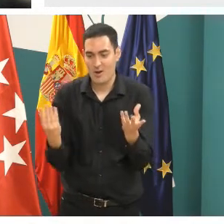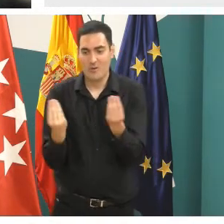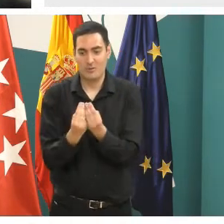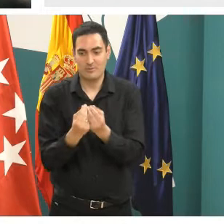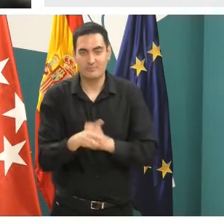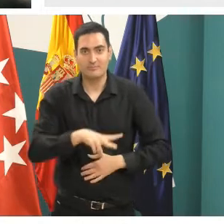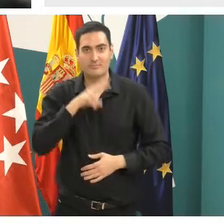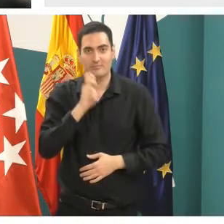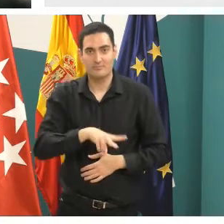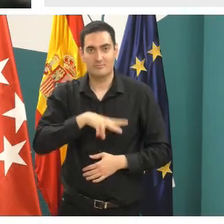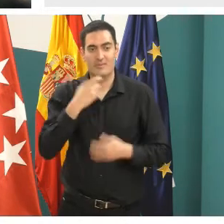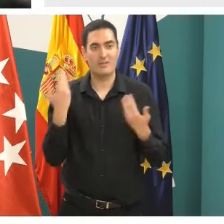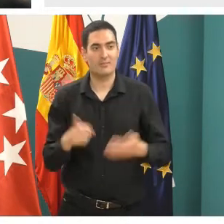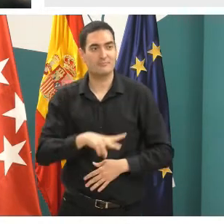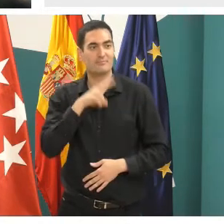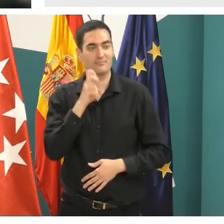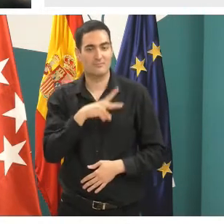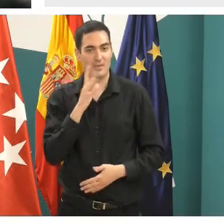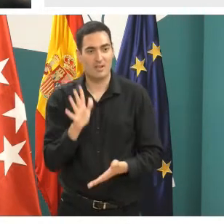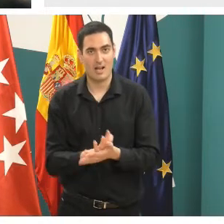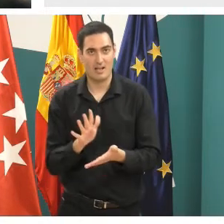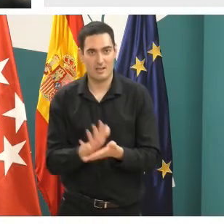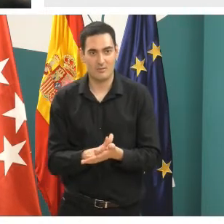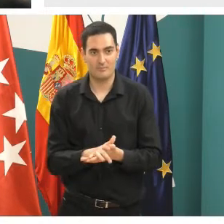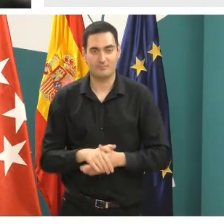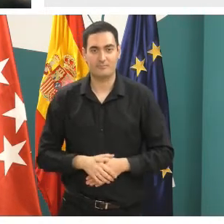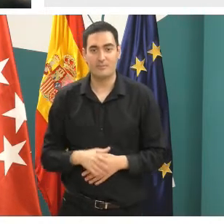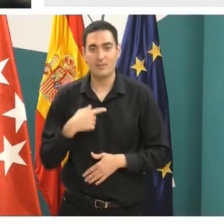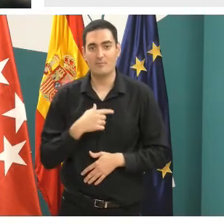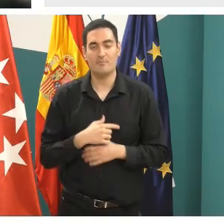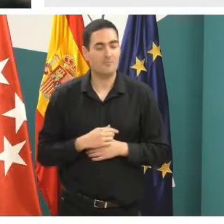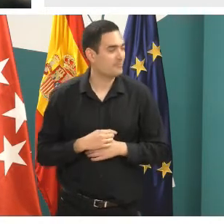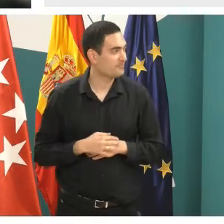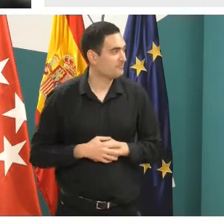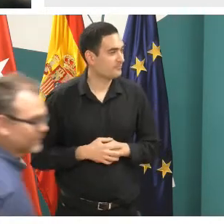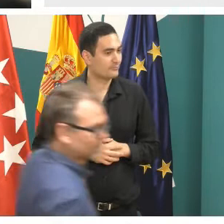respiración? Por tanto, respirar tranquilos, qué importante.